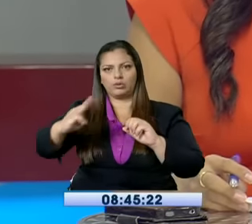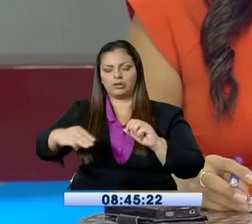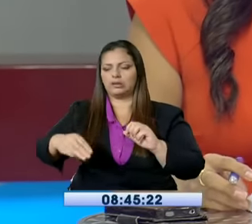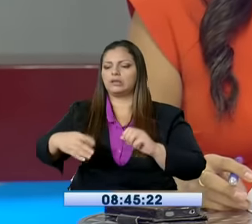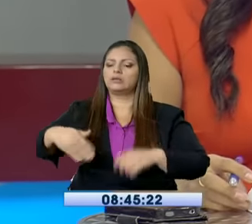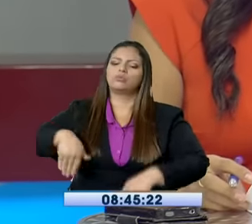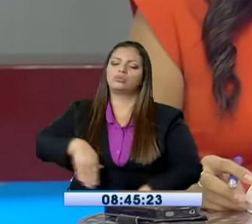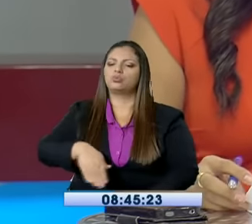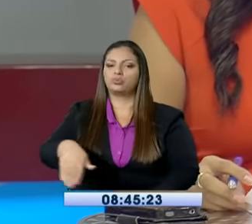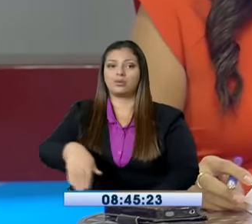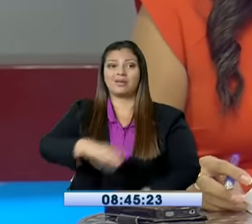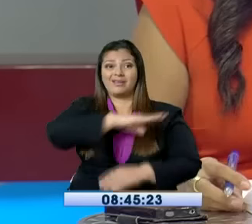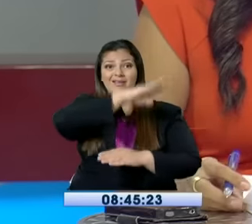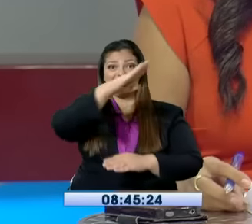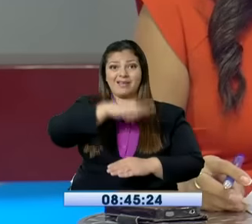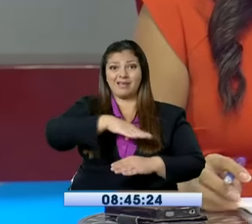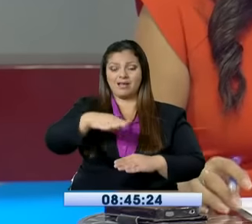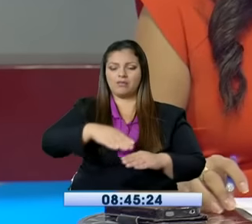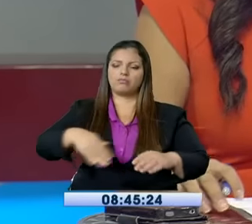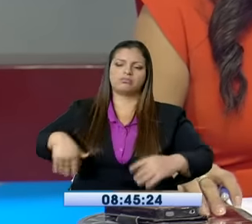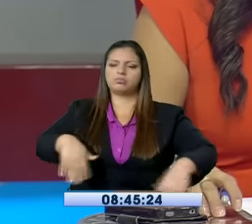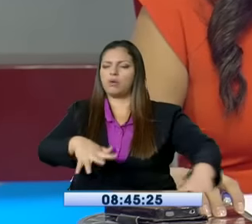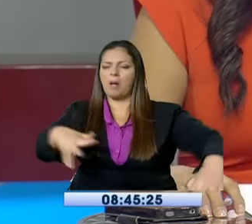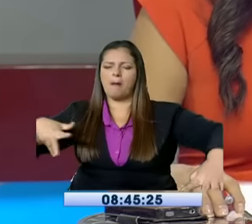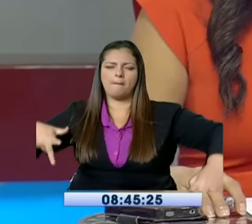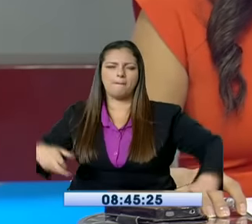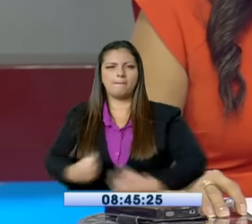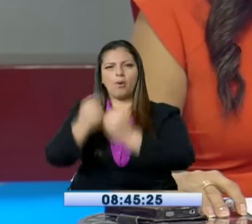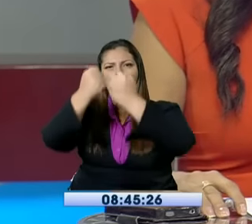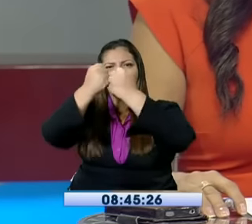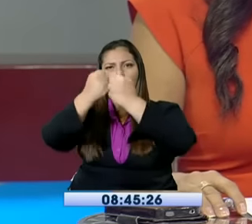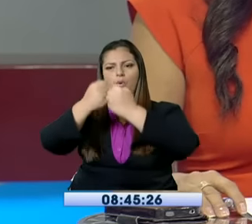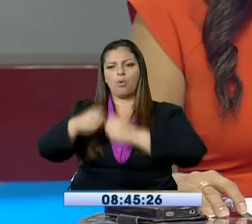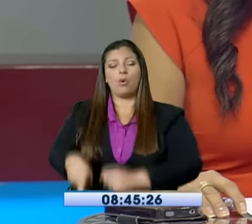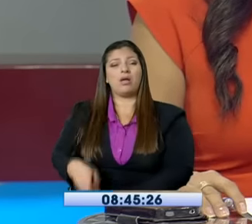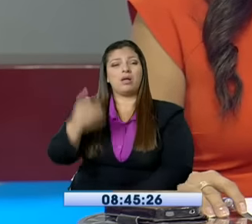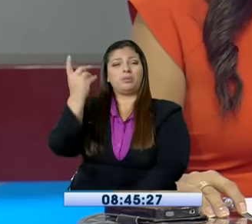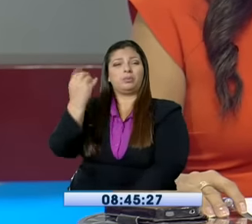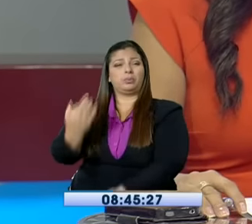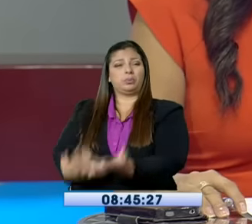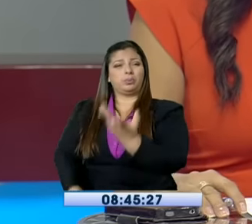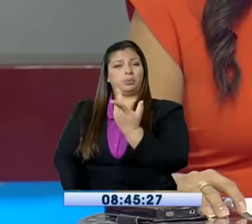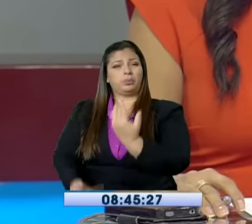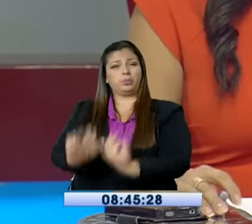con la moto y se incendiaron. La víctima no ha sido identificada todavía.